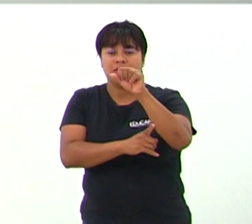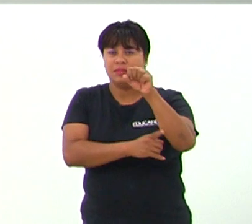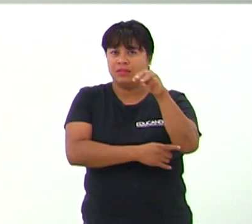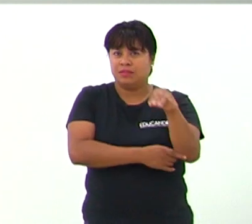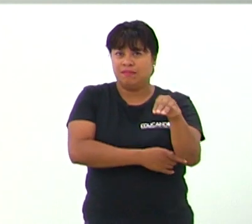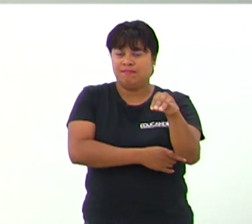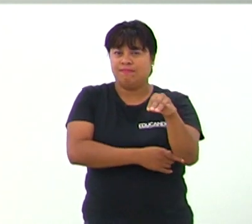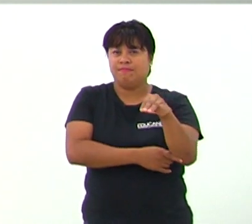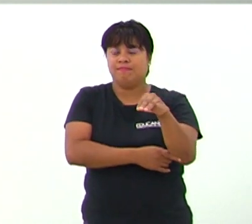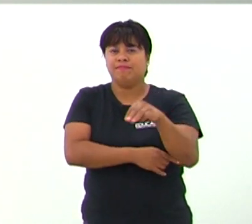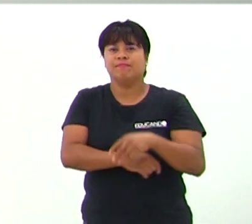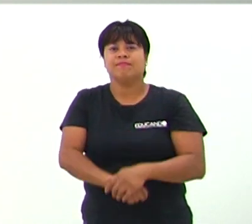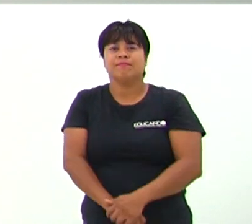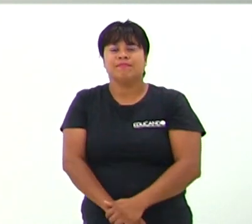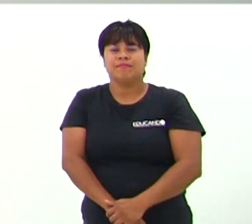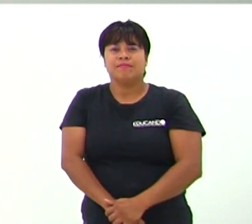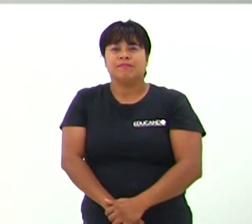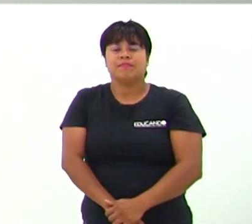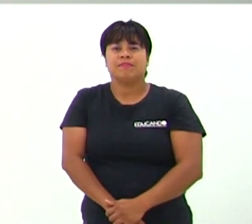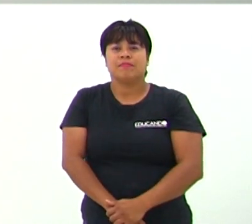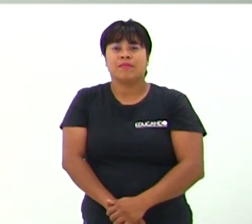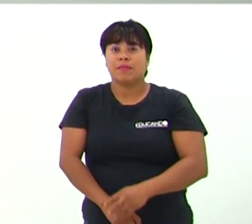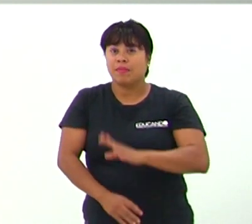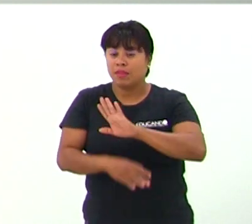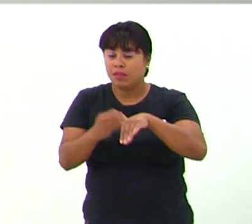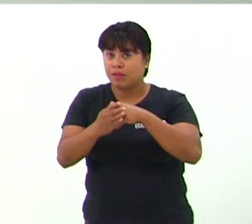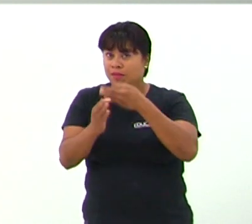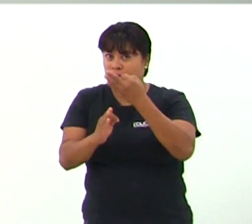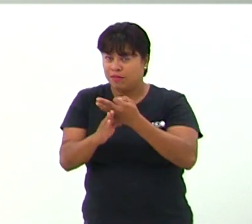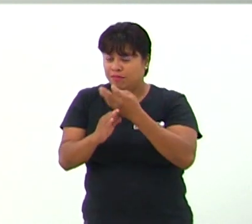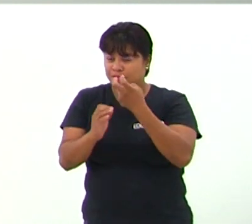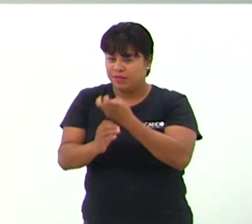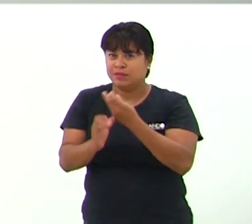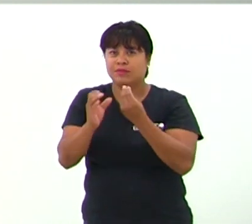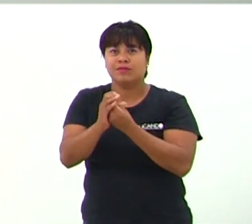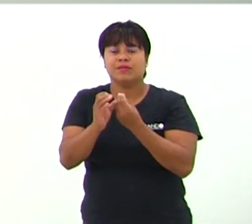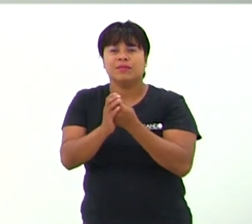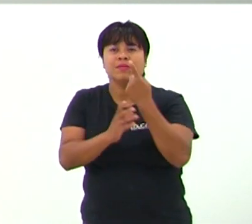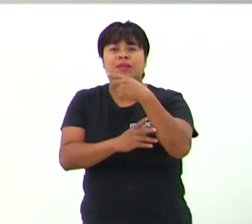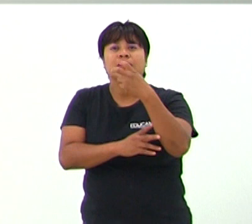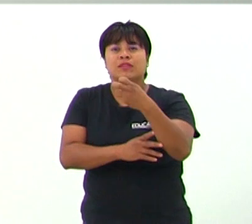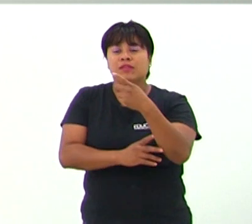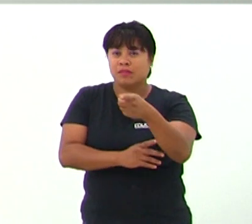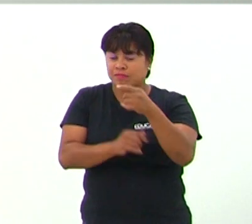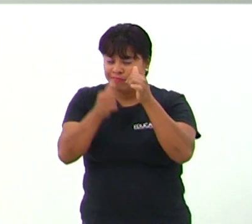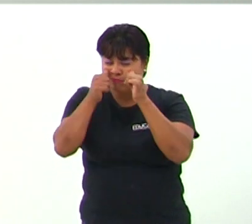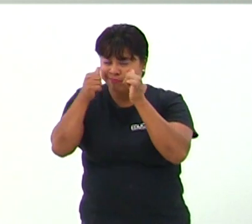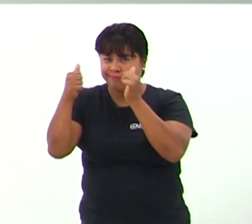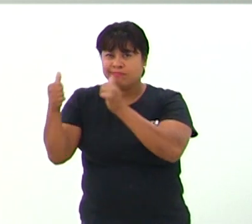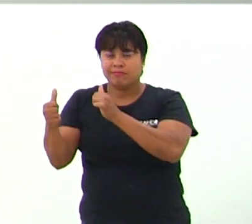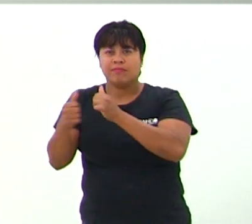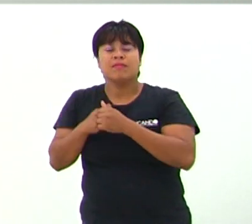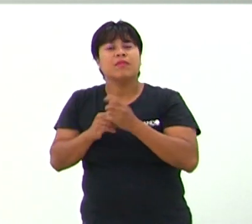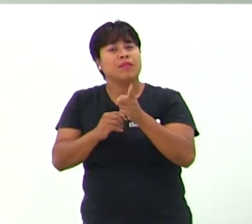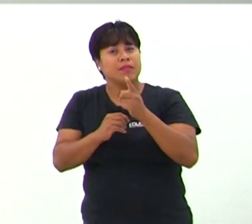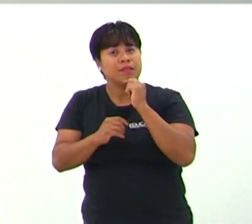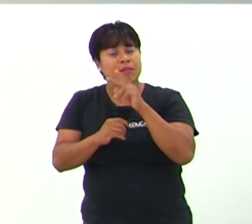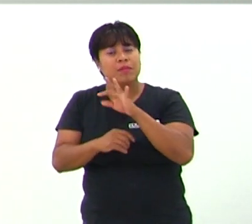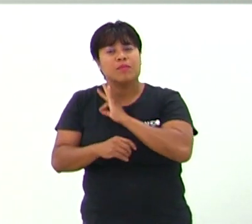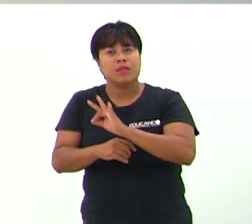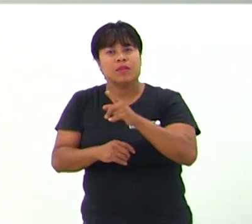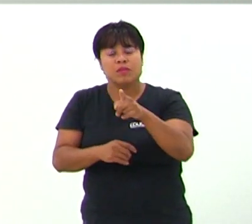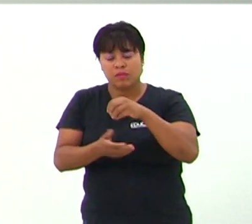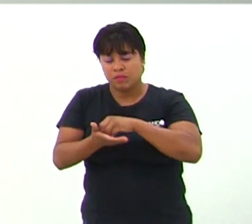la lengua de señas mexicana de toda esta sesión, para lo cual te pido que pongas mucha atención y también puedas